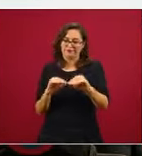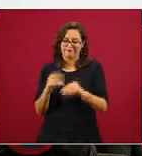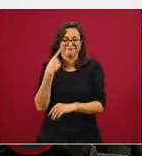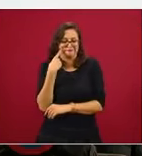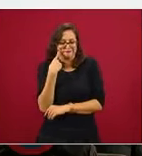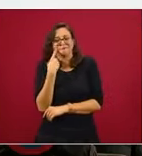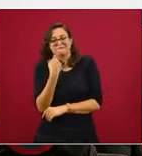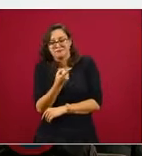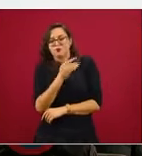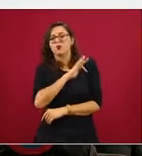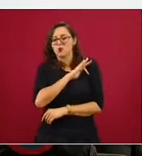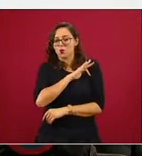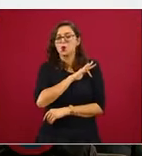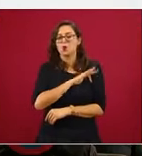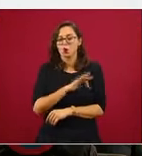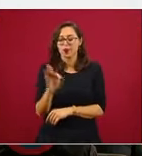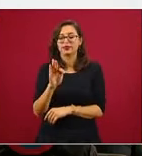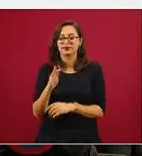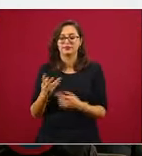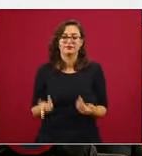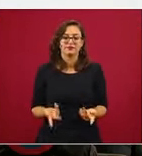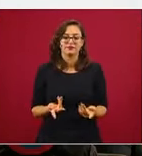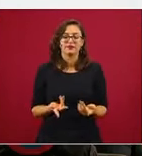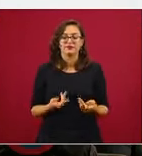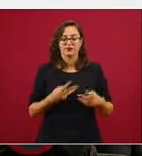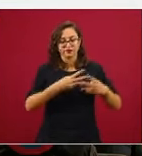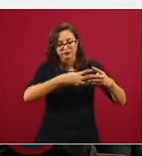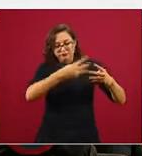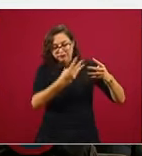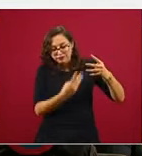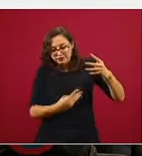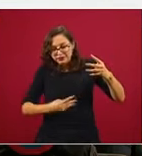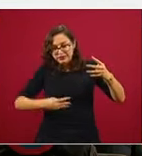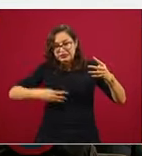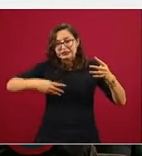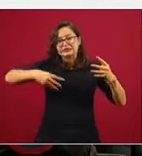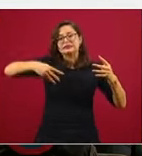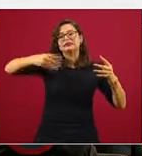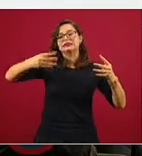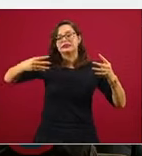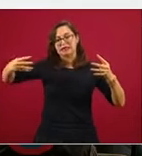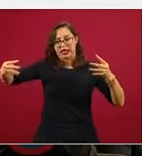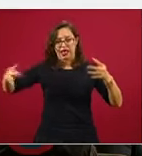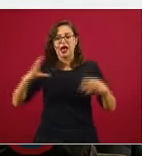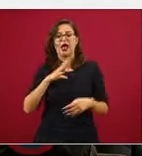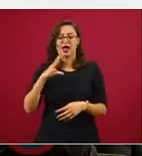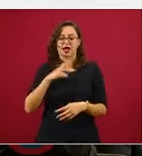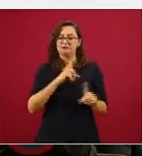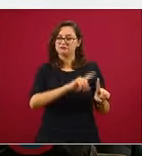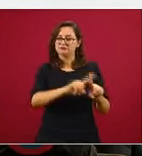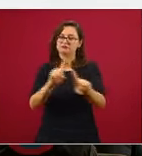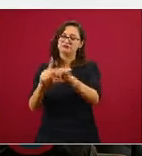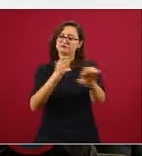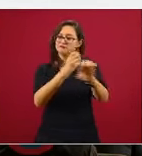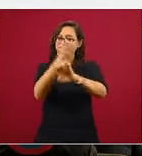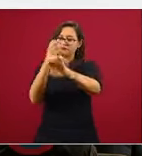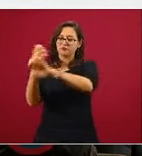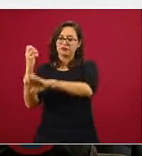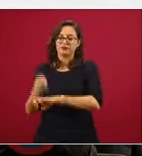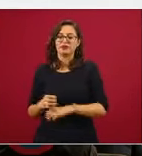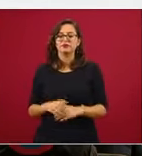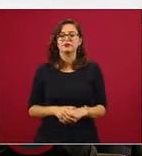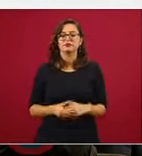se ha notado en diferentes variaciones de acuerdo a los estados. La siguiente, por favor.